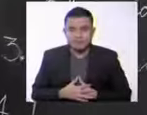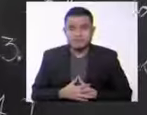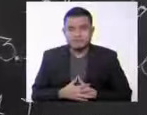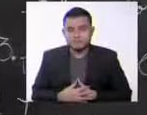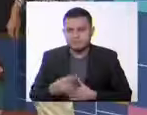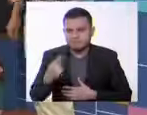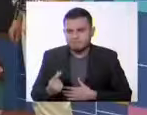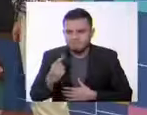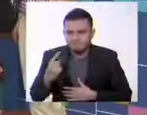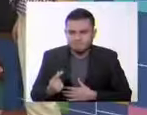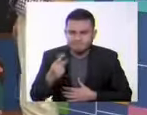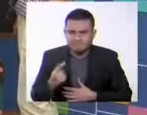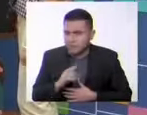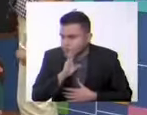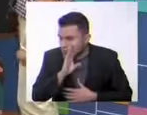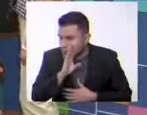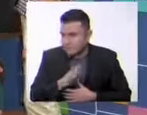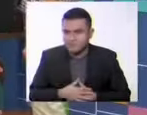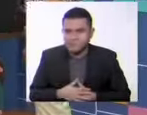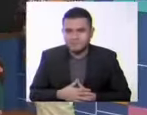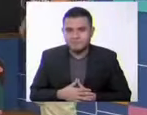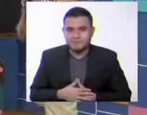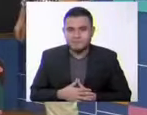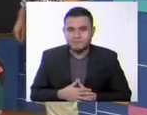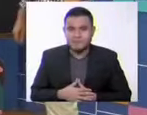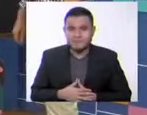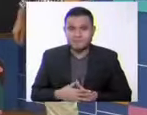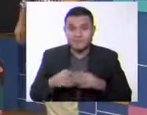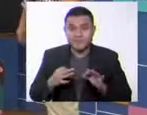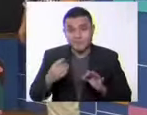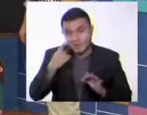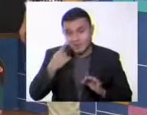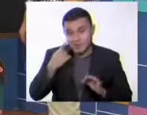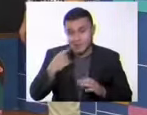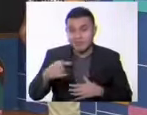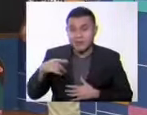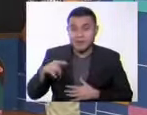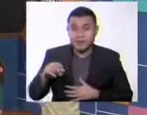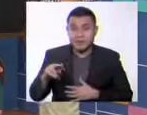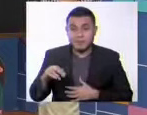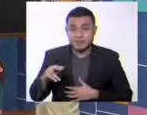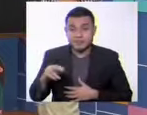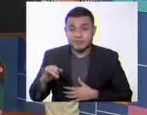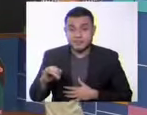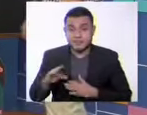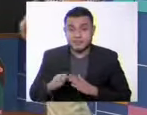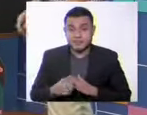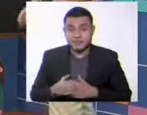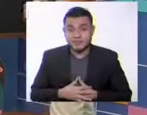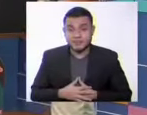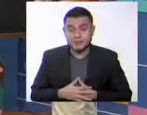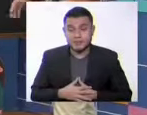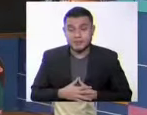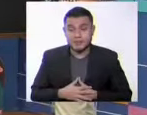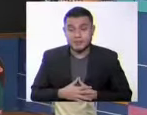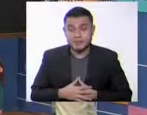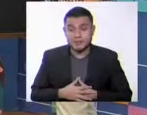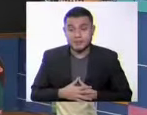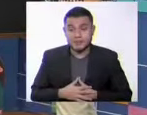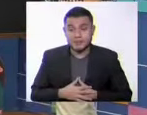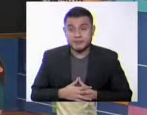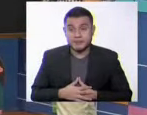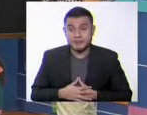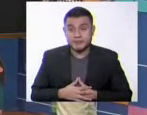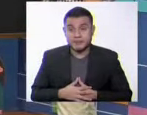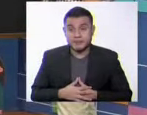Sí, que te soplen. Muy bien, la primera dice, formas de cuidar el patrimonio cultural. ¿Cuál sería una forma